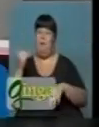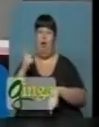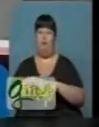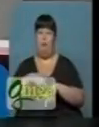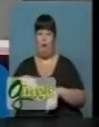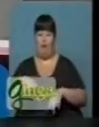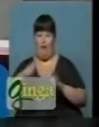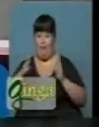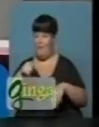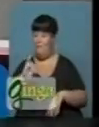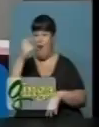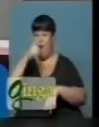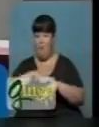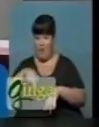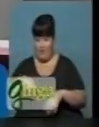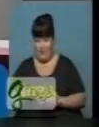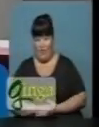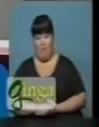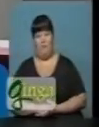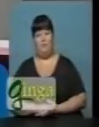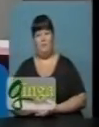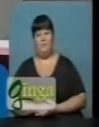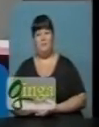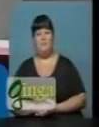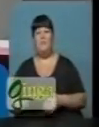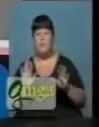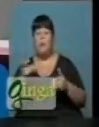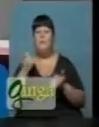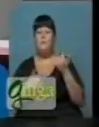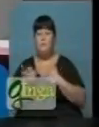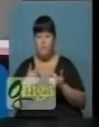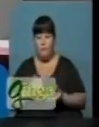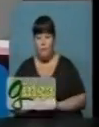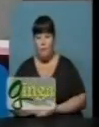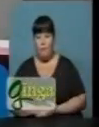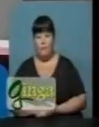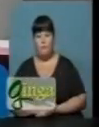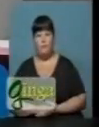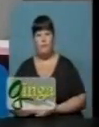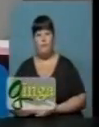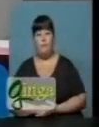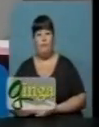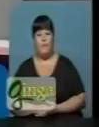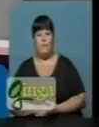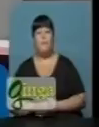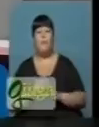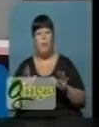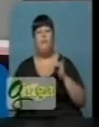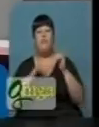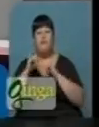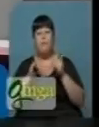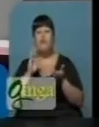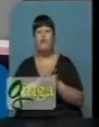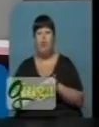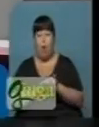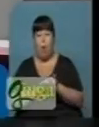alejandro es nuestro mejor momento bueno contarnos bueno la información tiene que